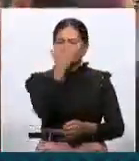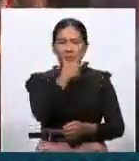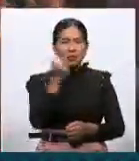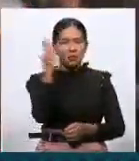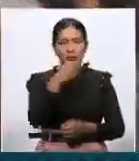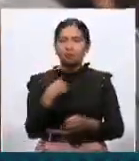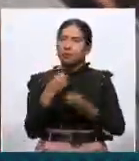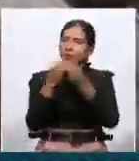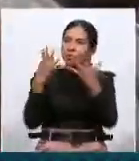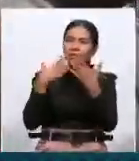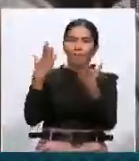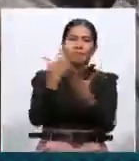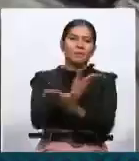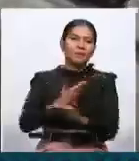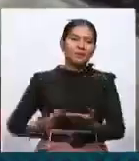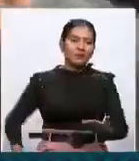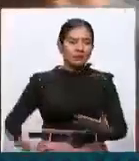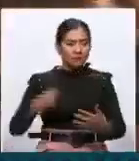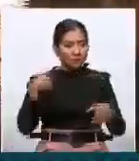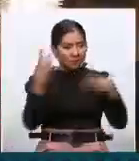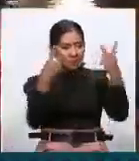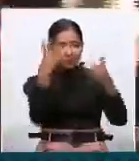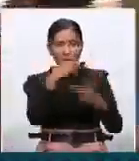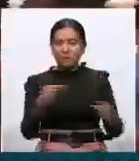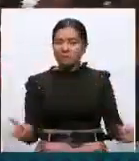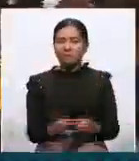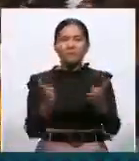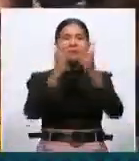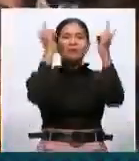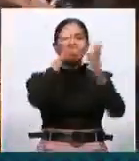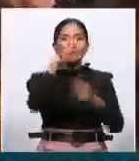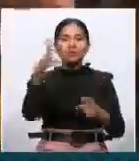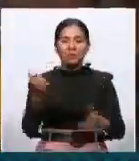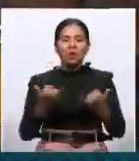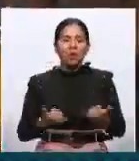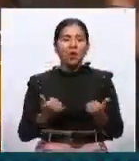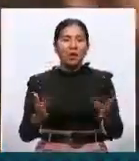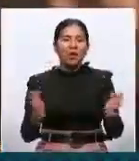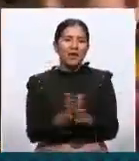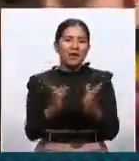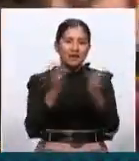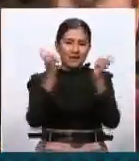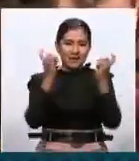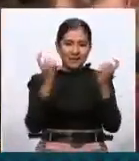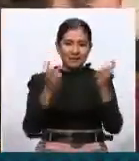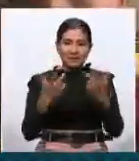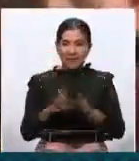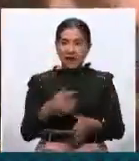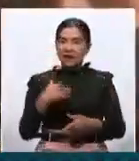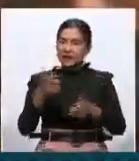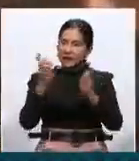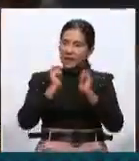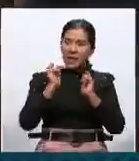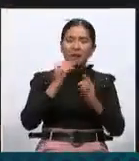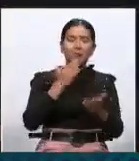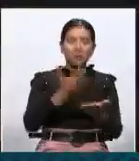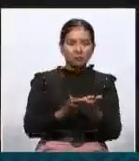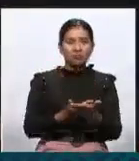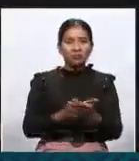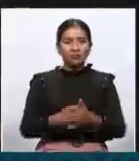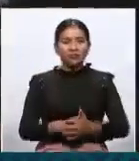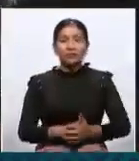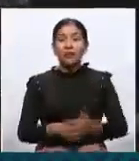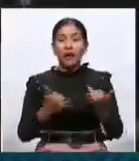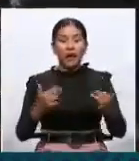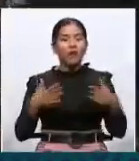muchas gracias. Muy bonito paseo. Que viva Cochabamba. Hoy es el... Sí, ha sido uno de los regalos buenos. Muy